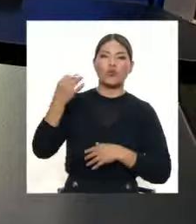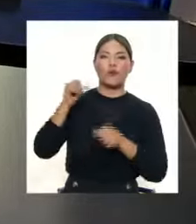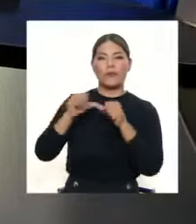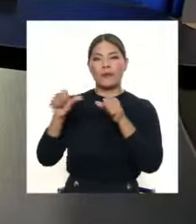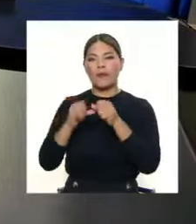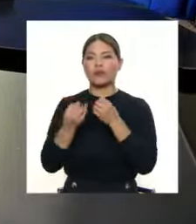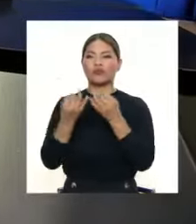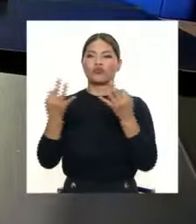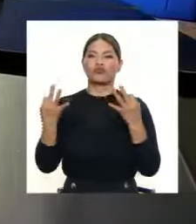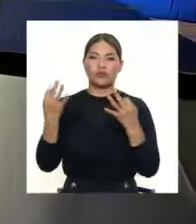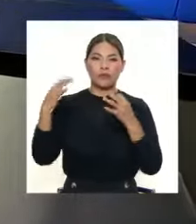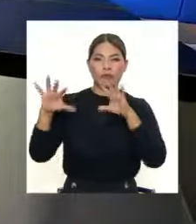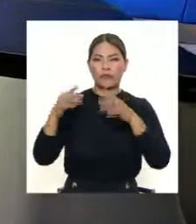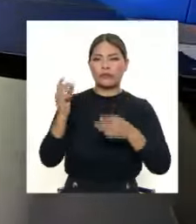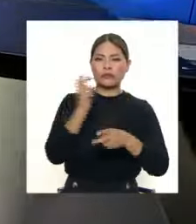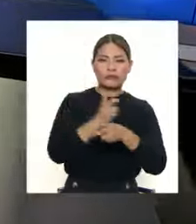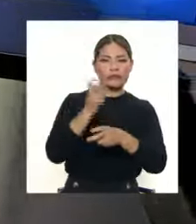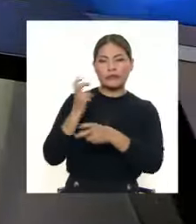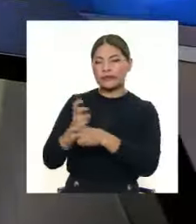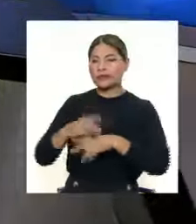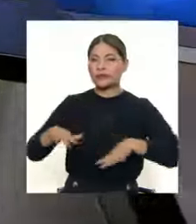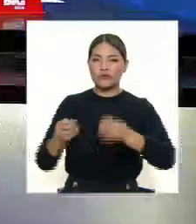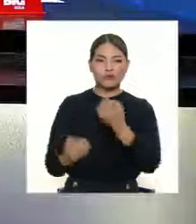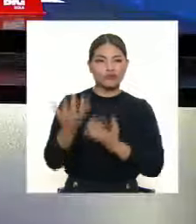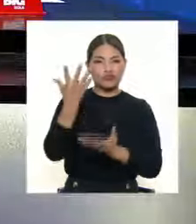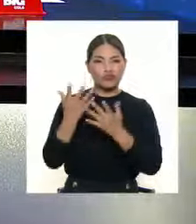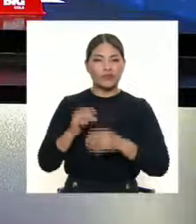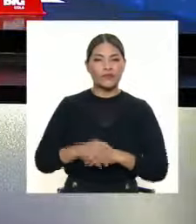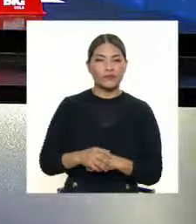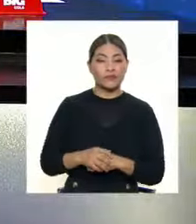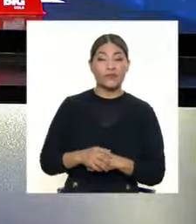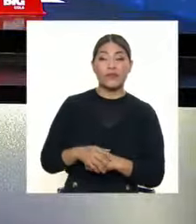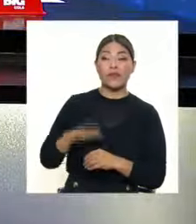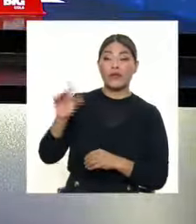queda ahí, porque lo veíamos en uno de los cuadros, ¿verdad? Entre las regiones más afectadas.